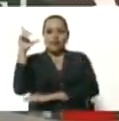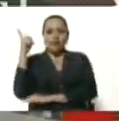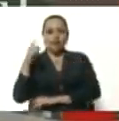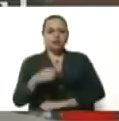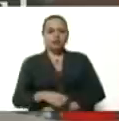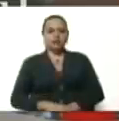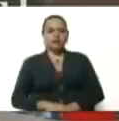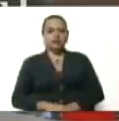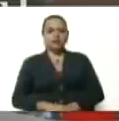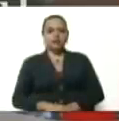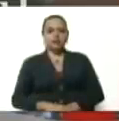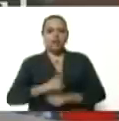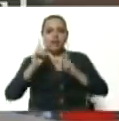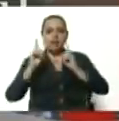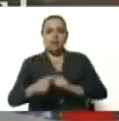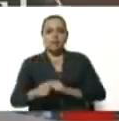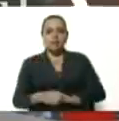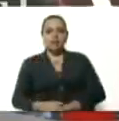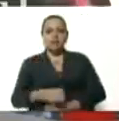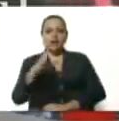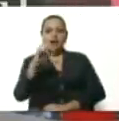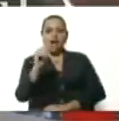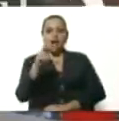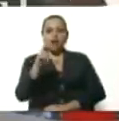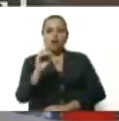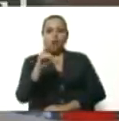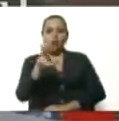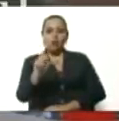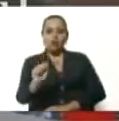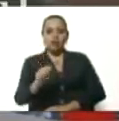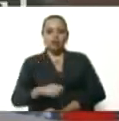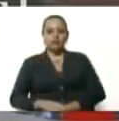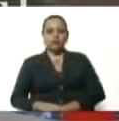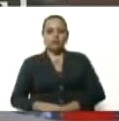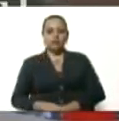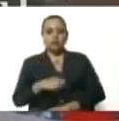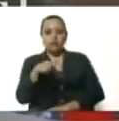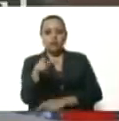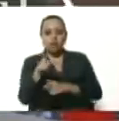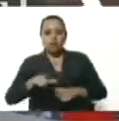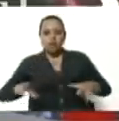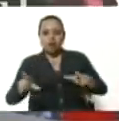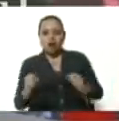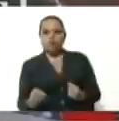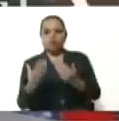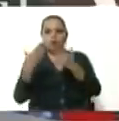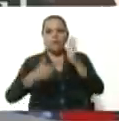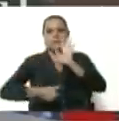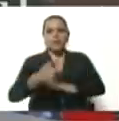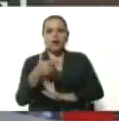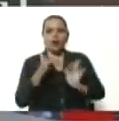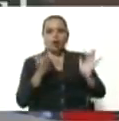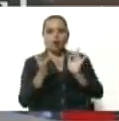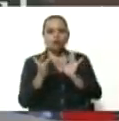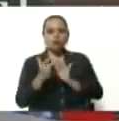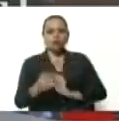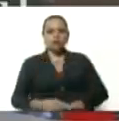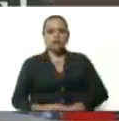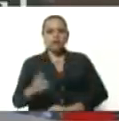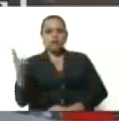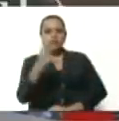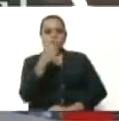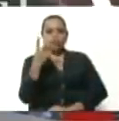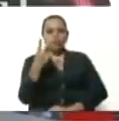también de Carora, municipio Torres, este foco que ya hemos referido. El segundo es un hombre de